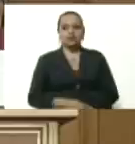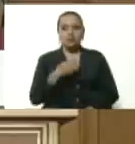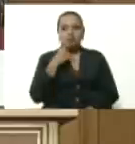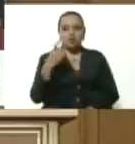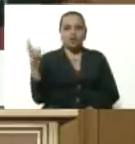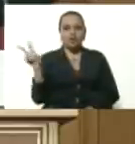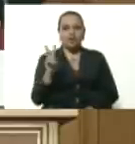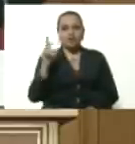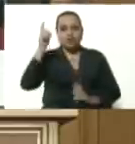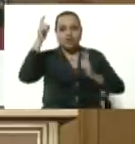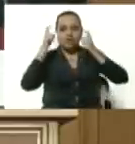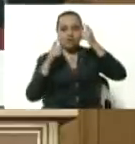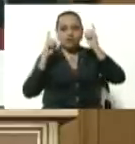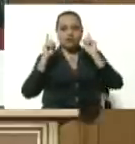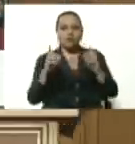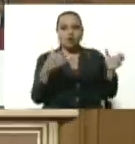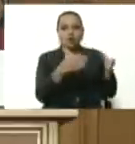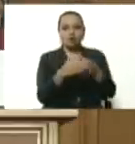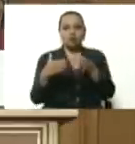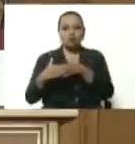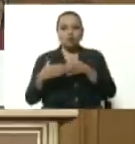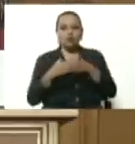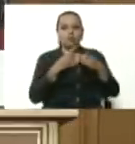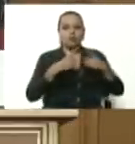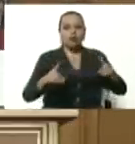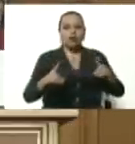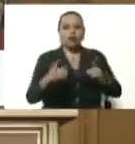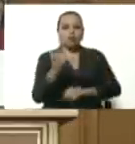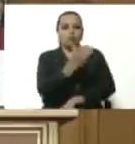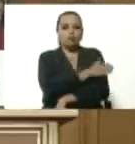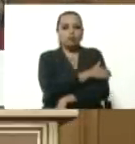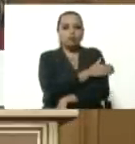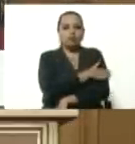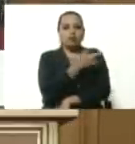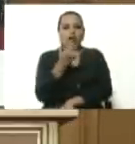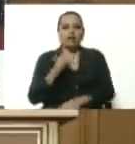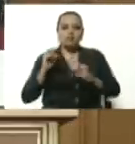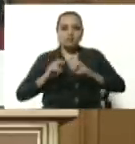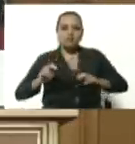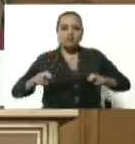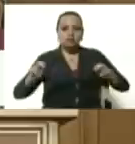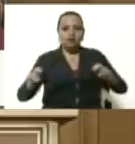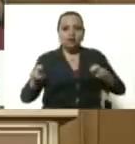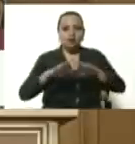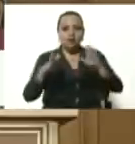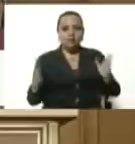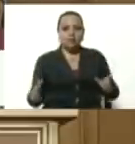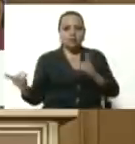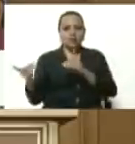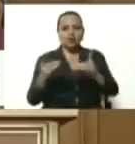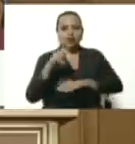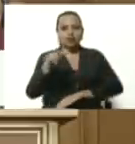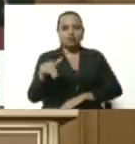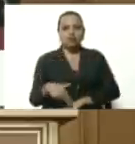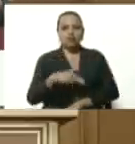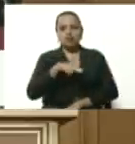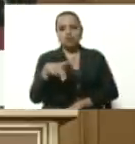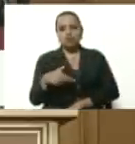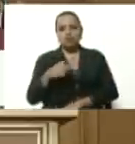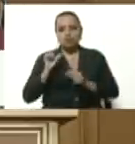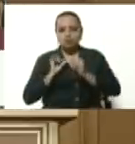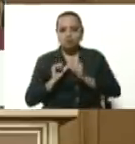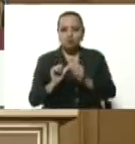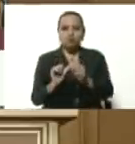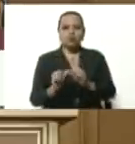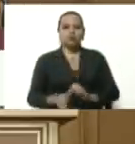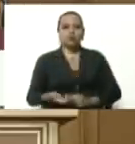el chavismo y también los sectores democráticos de la oposición que están sentados en la mesa de diálogo. Nosotros estamos cumpliendo con todos